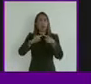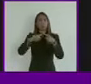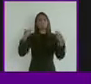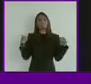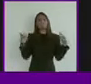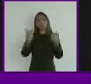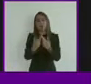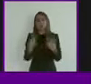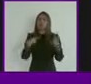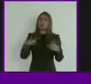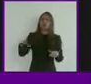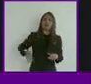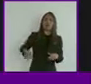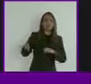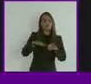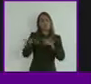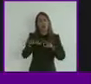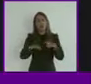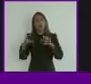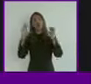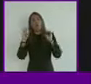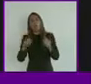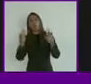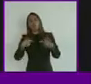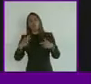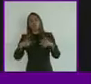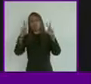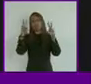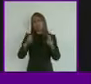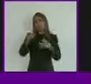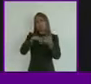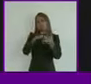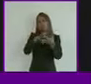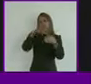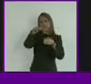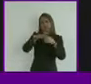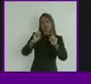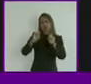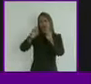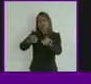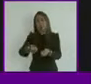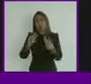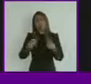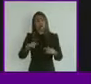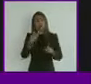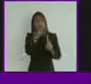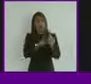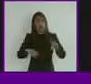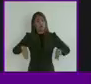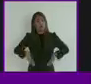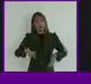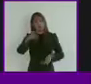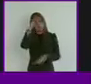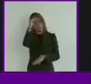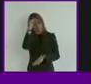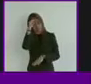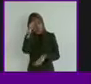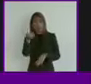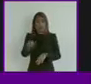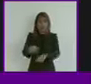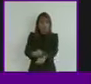servidores públicos, en cargos de elección popular, etcétera, donde la gente sea inteligente, tenga un aspecto emocional y tenga